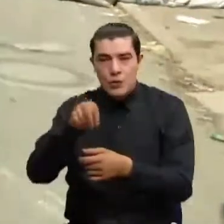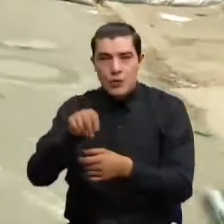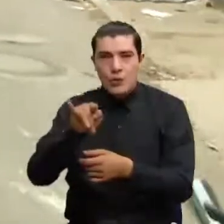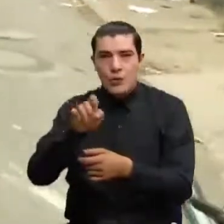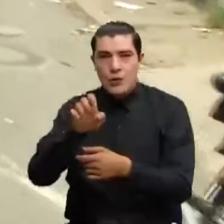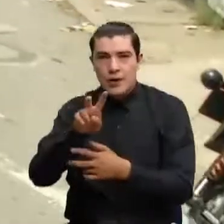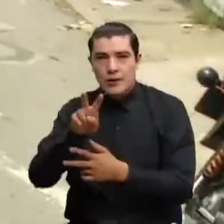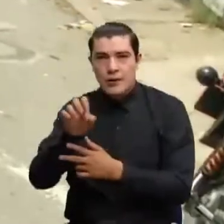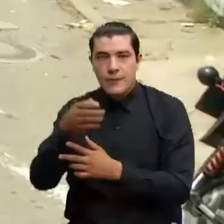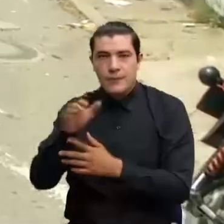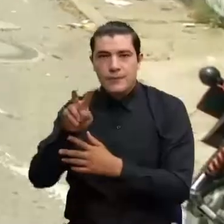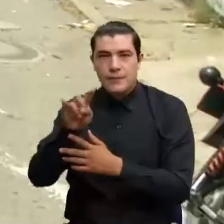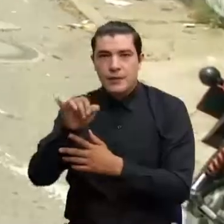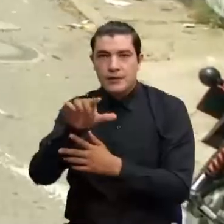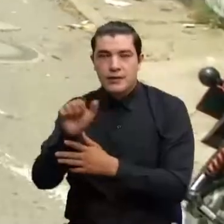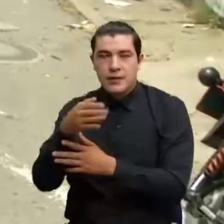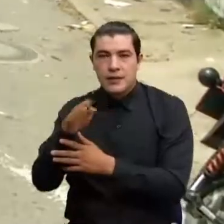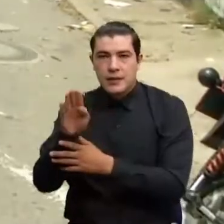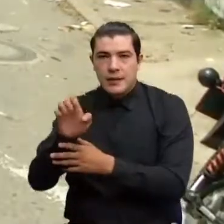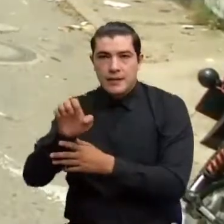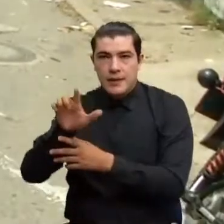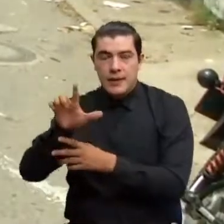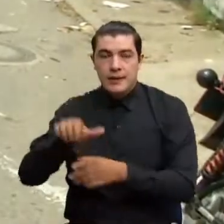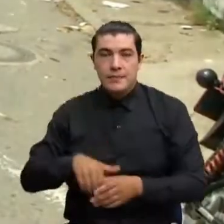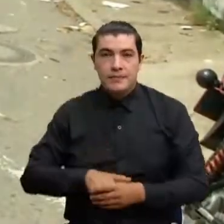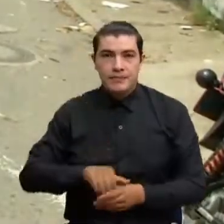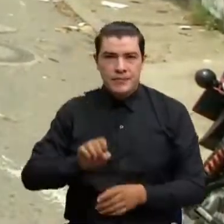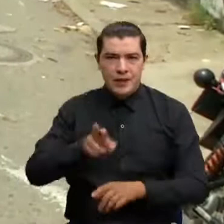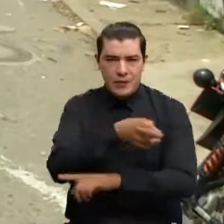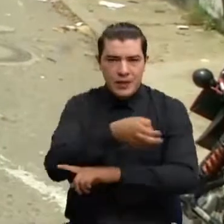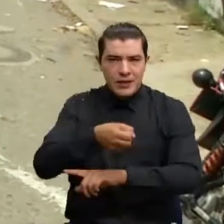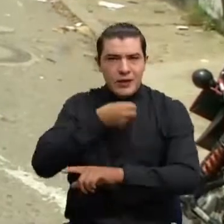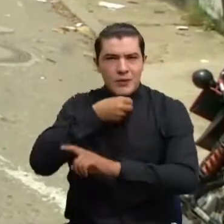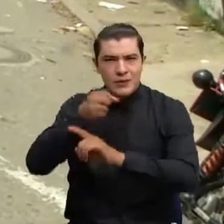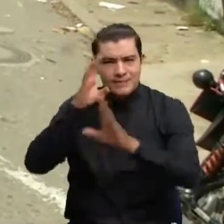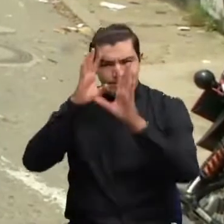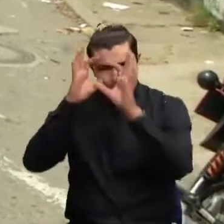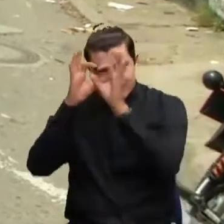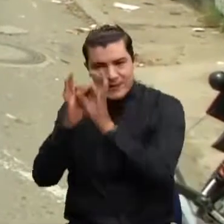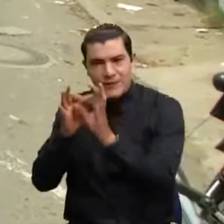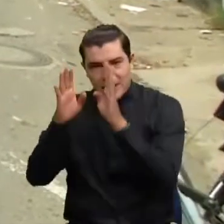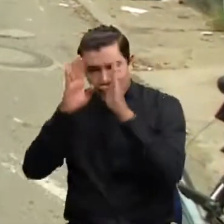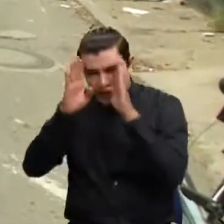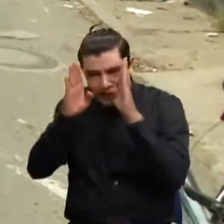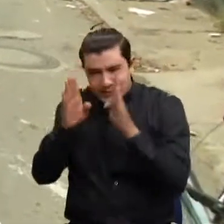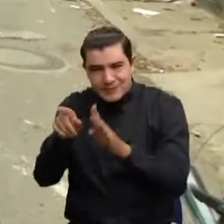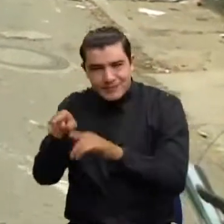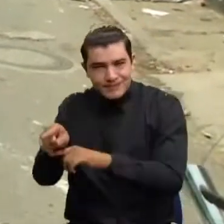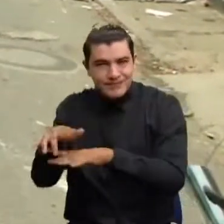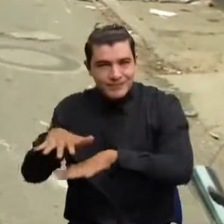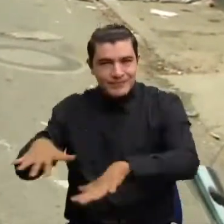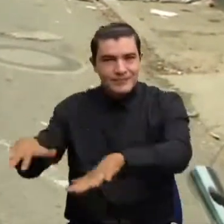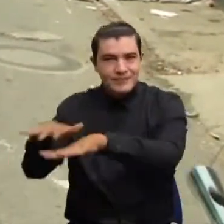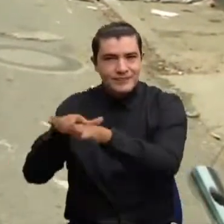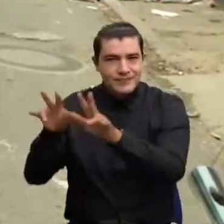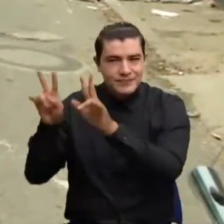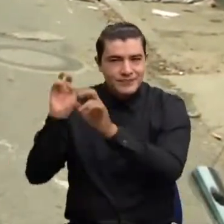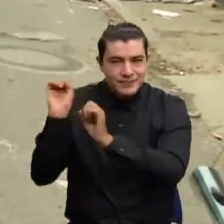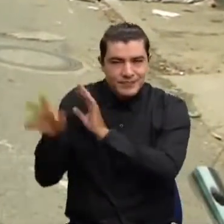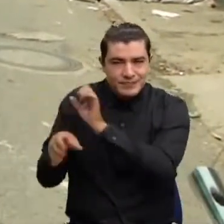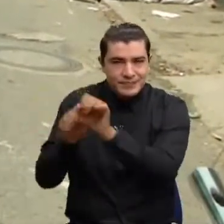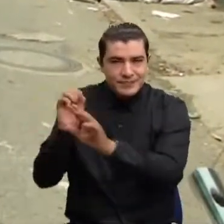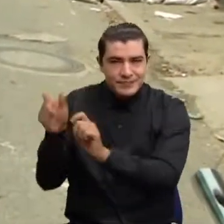problema de las basuras en bucaramanga y el área metropolitana pues justo en este municipio de floridablanca es donde el problema se acrecienta más